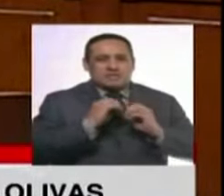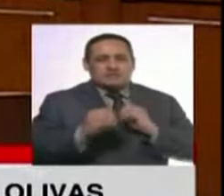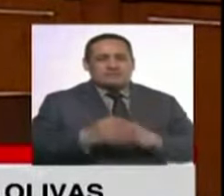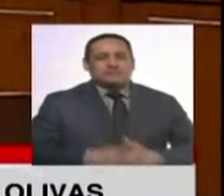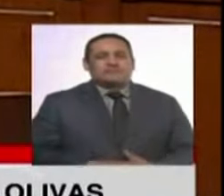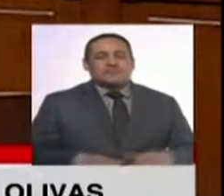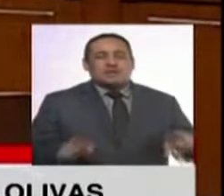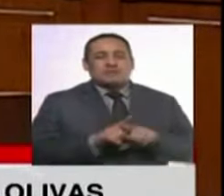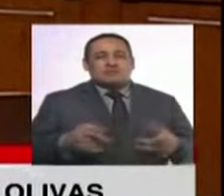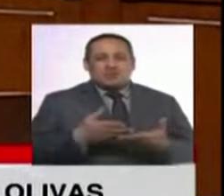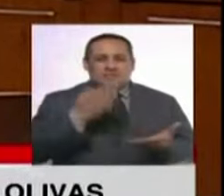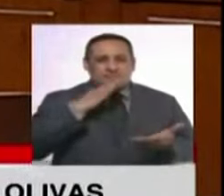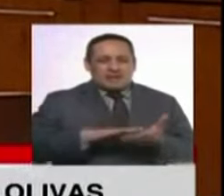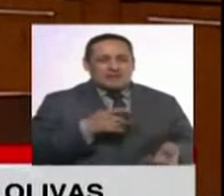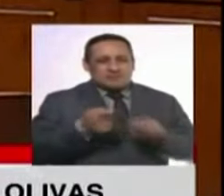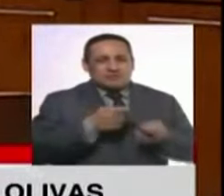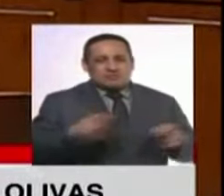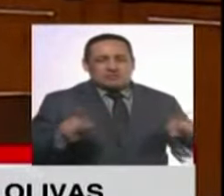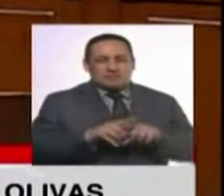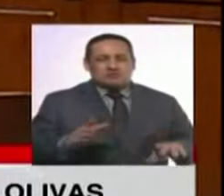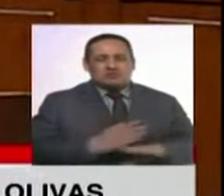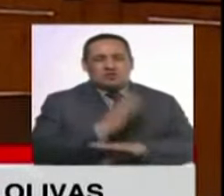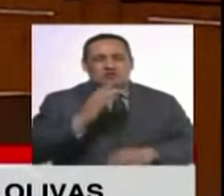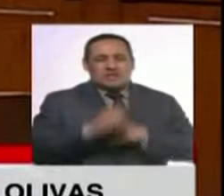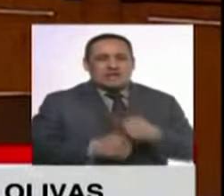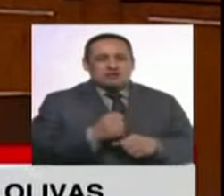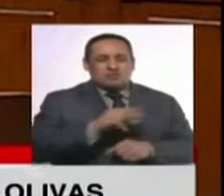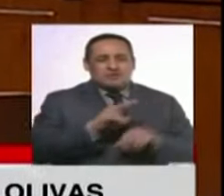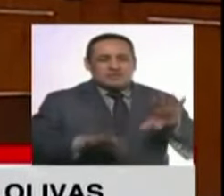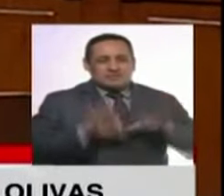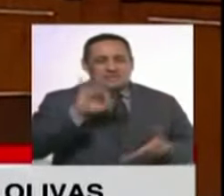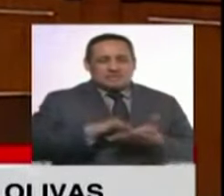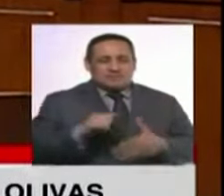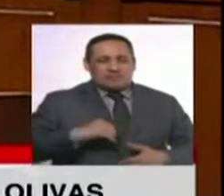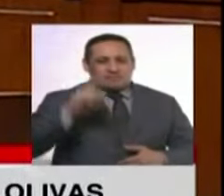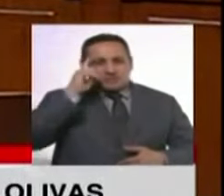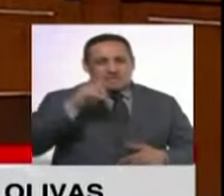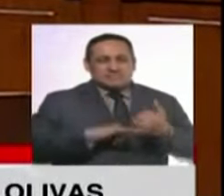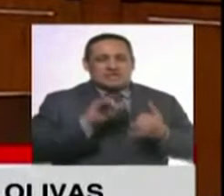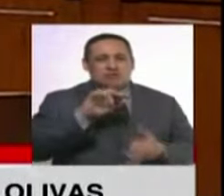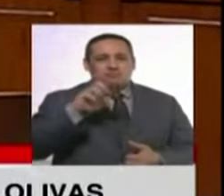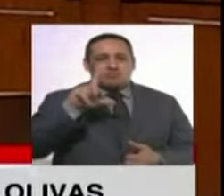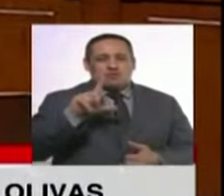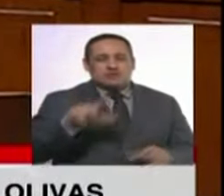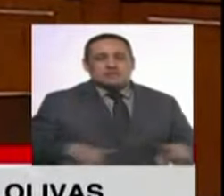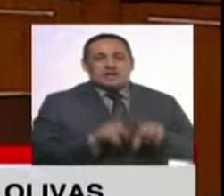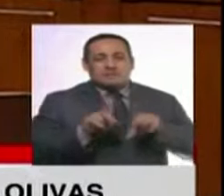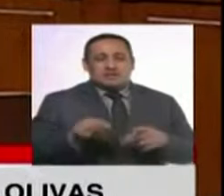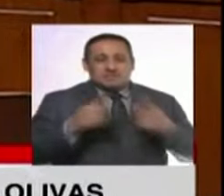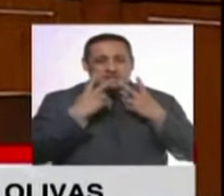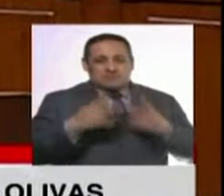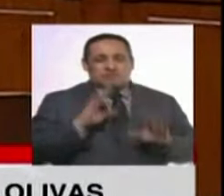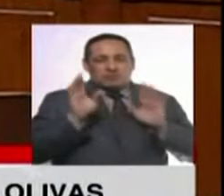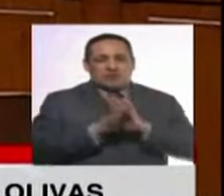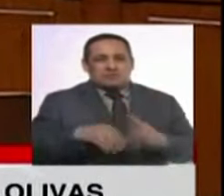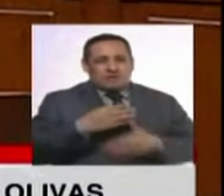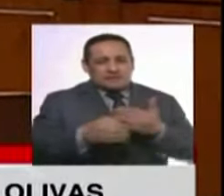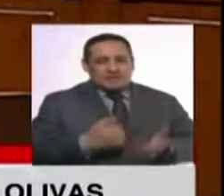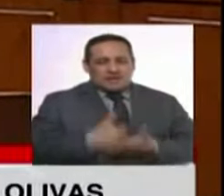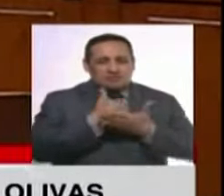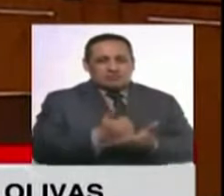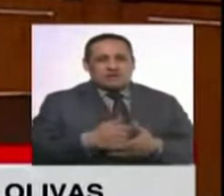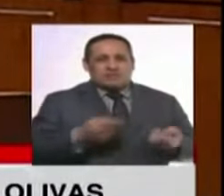ha habido una mala administración para lo largo del año 2013 que fue creada salud y en vez que sea ventajosa para